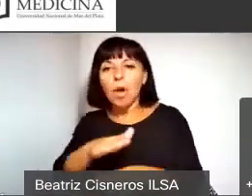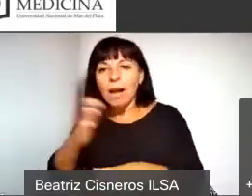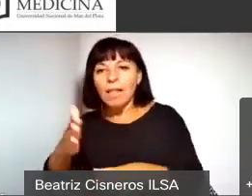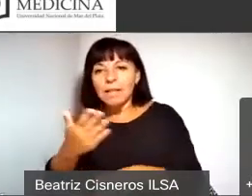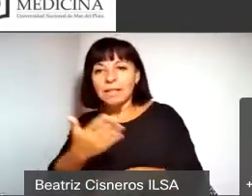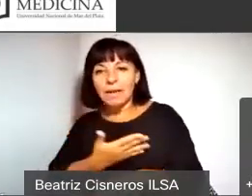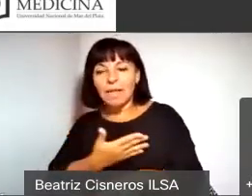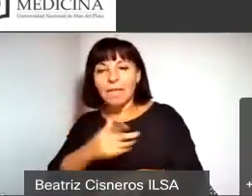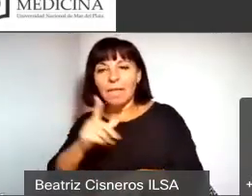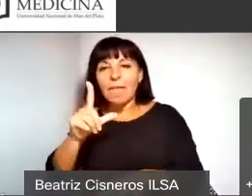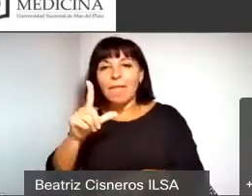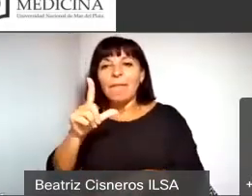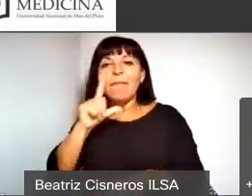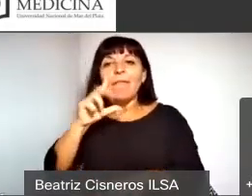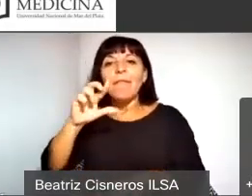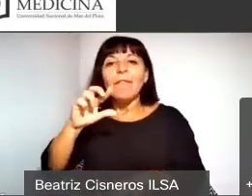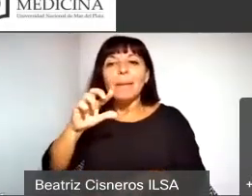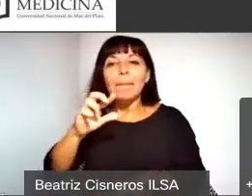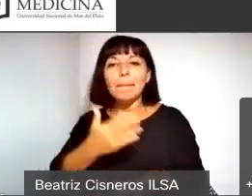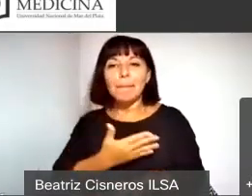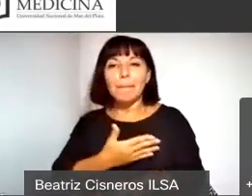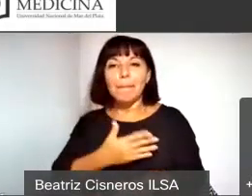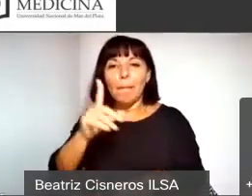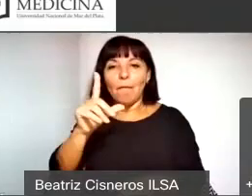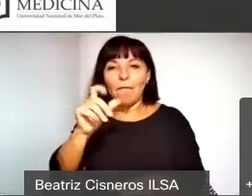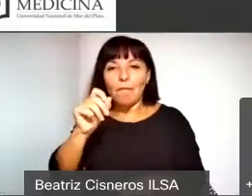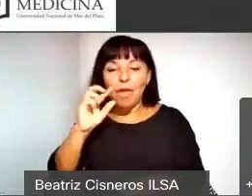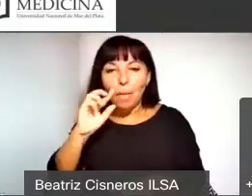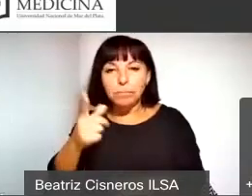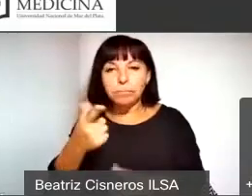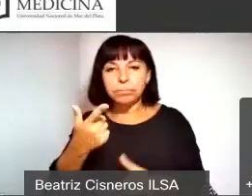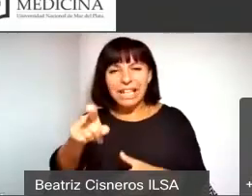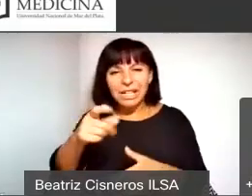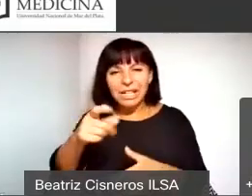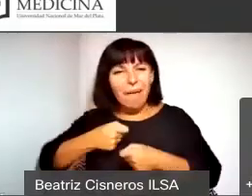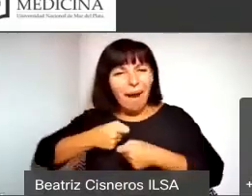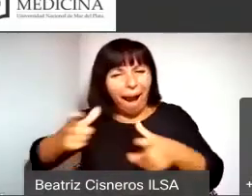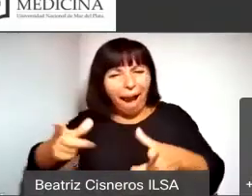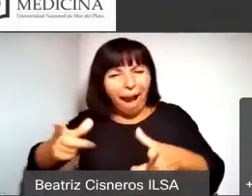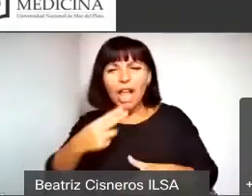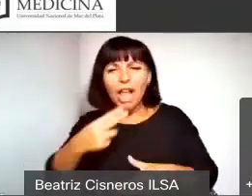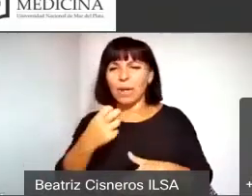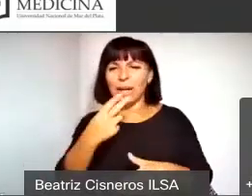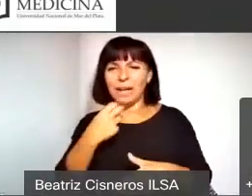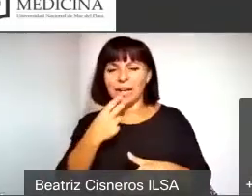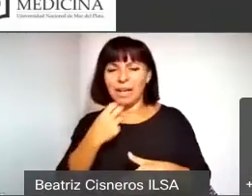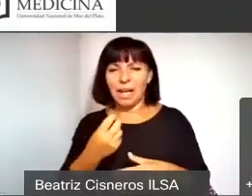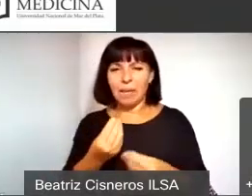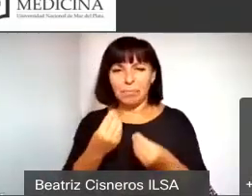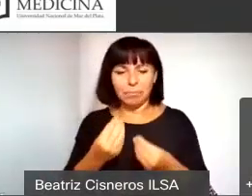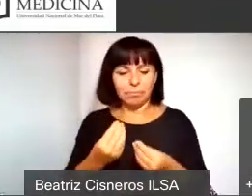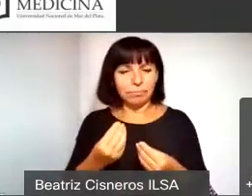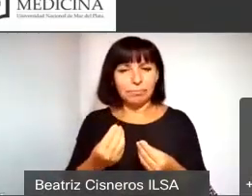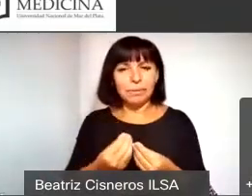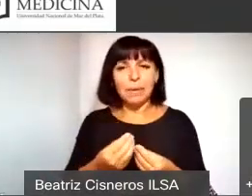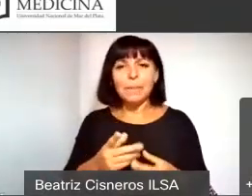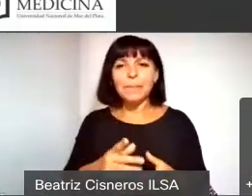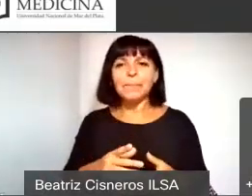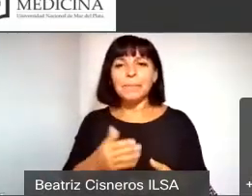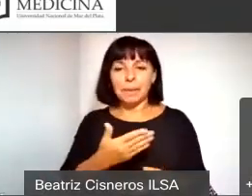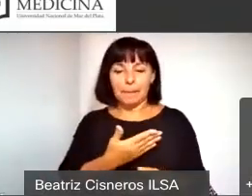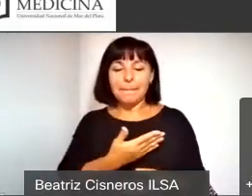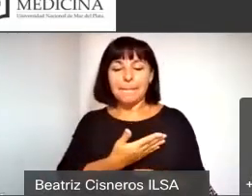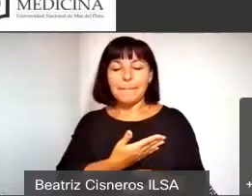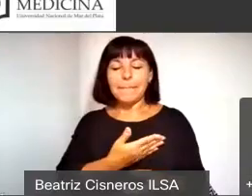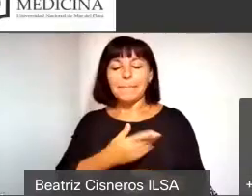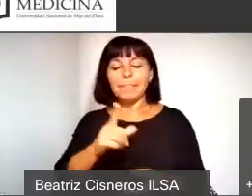movimiento energéticamente más costoso. Implica un gasto energético, que vamos a ver por qué. Este movimiento se denomina